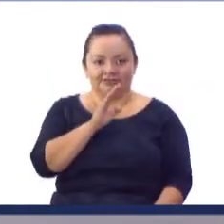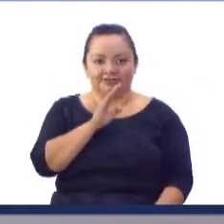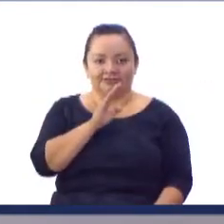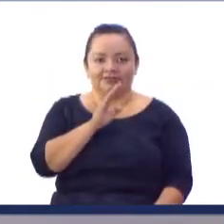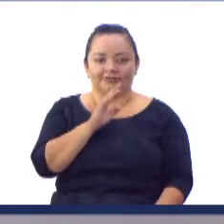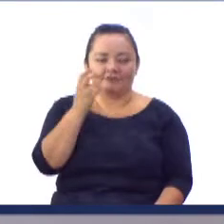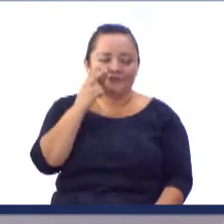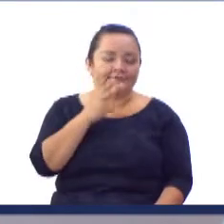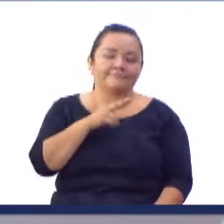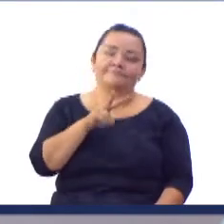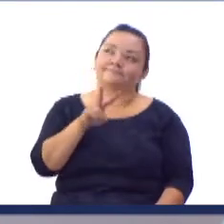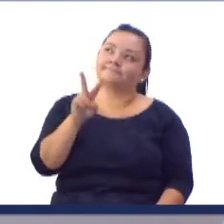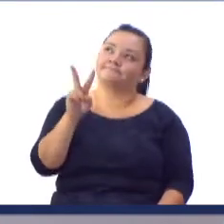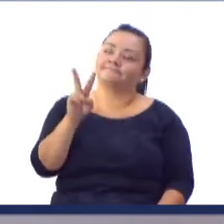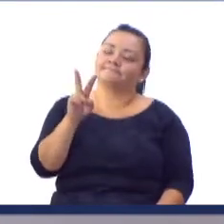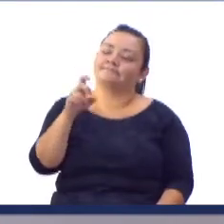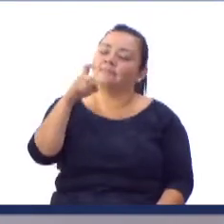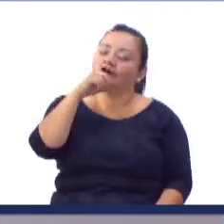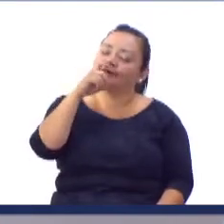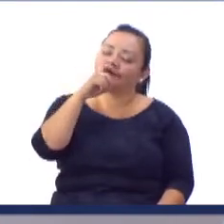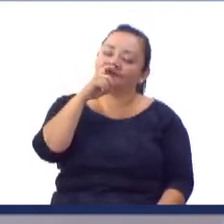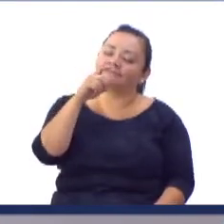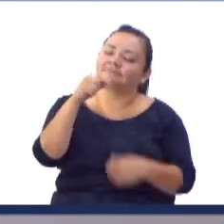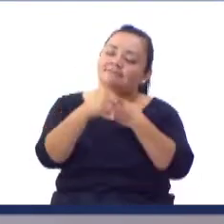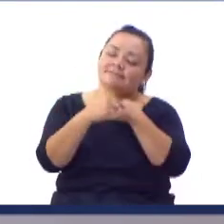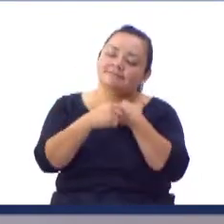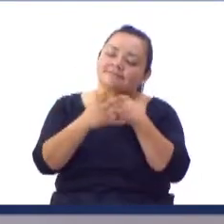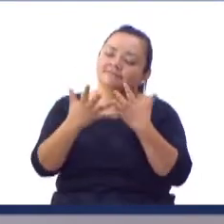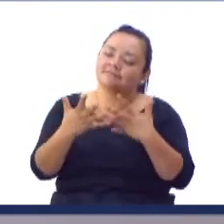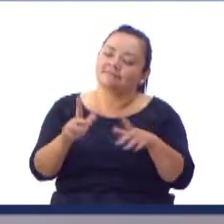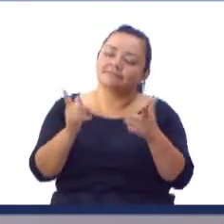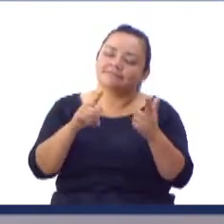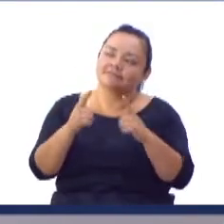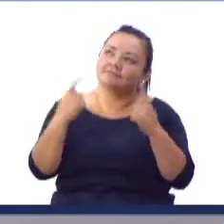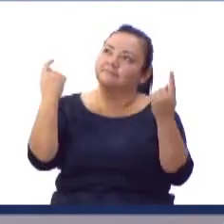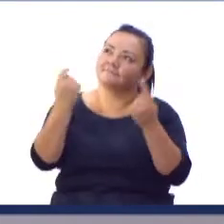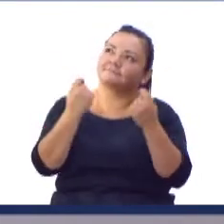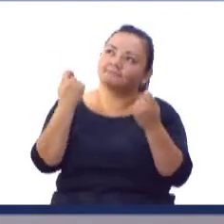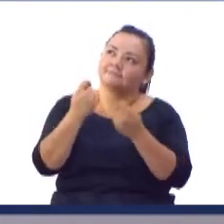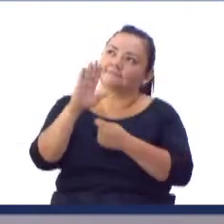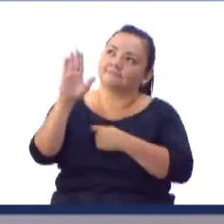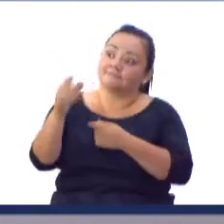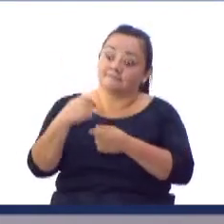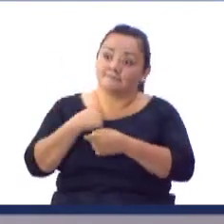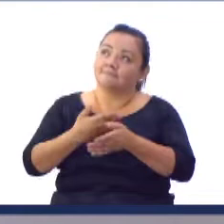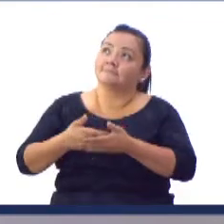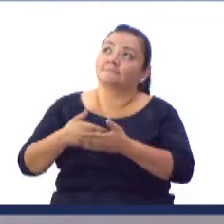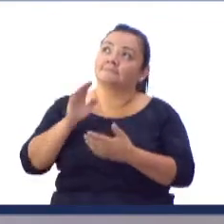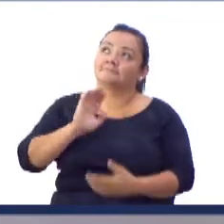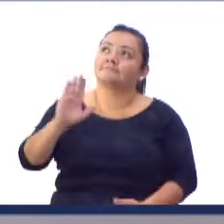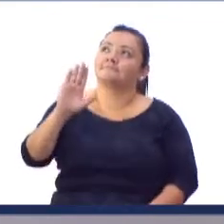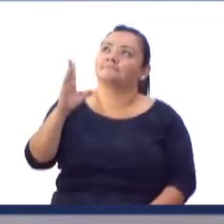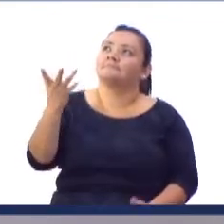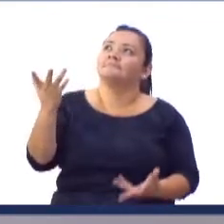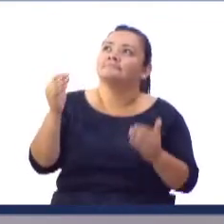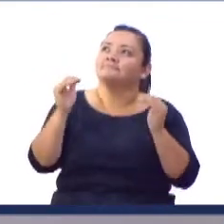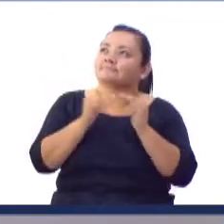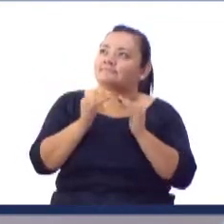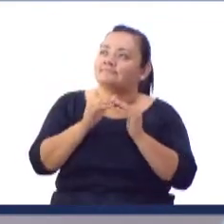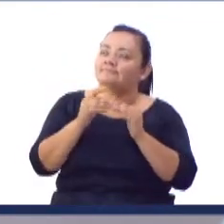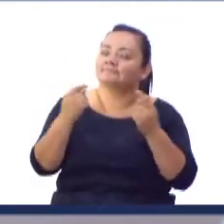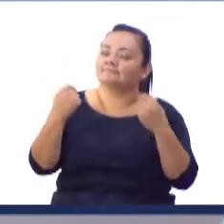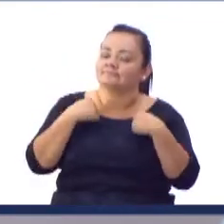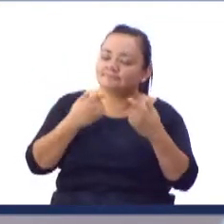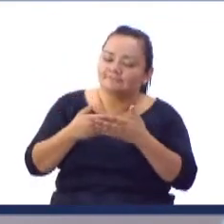levantando los ojos al cielo dijo padre la hora ha llegado glorifica a tu hijo para que también